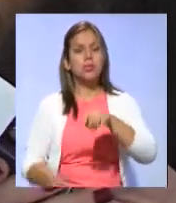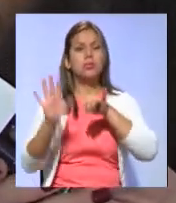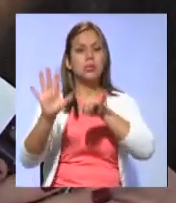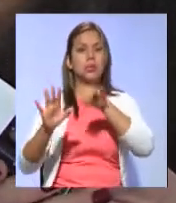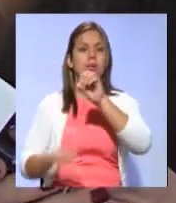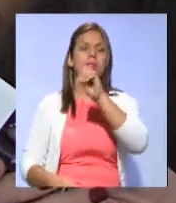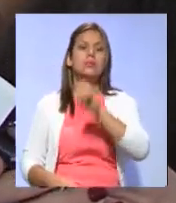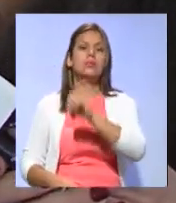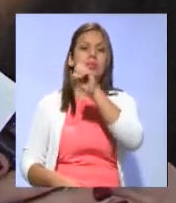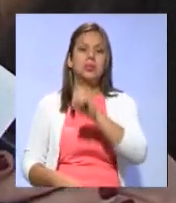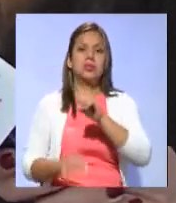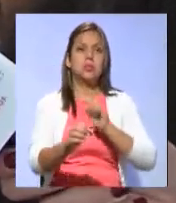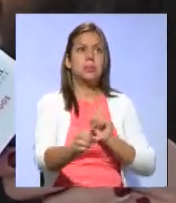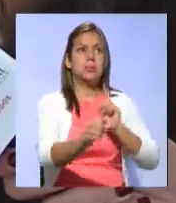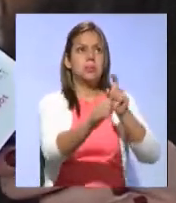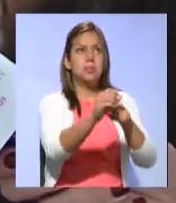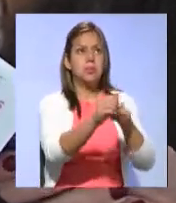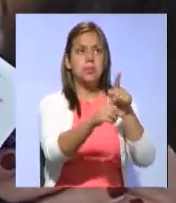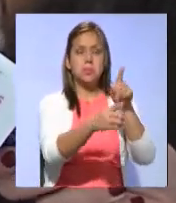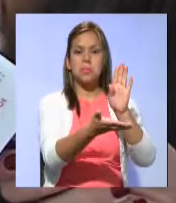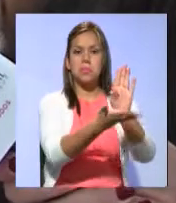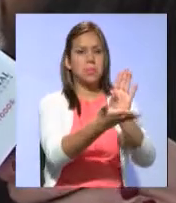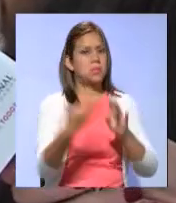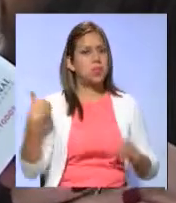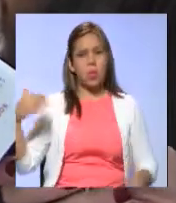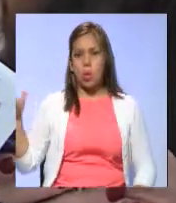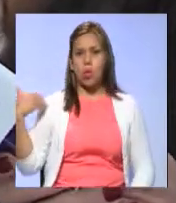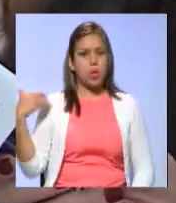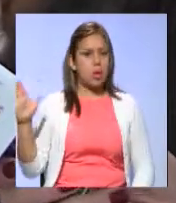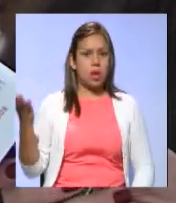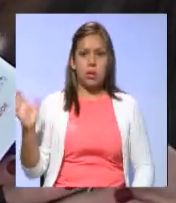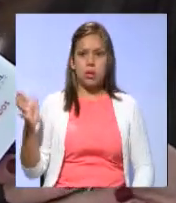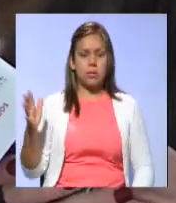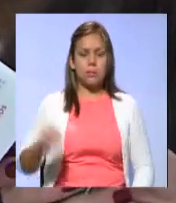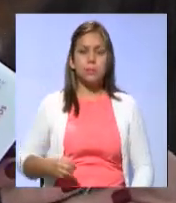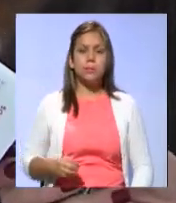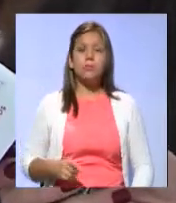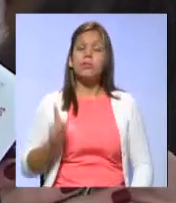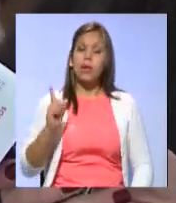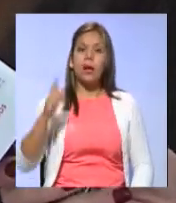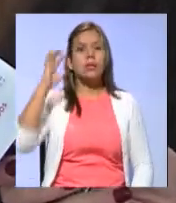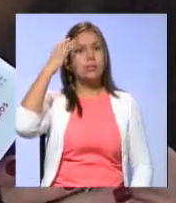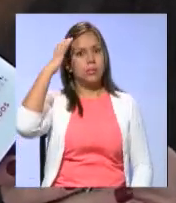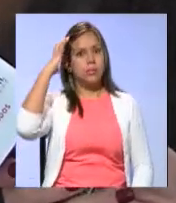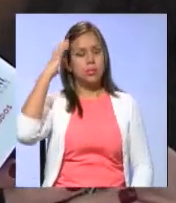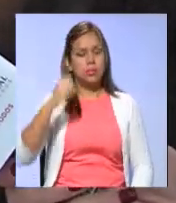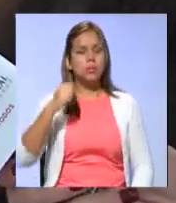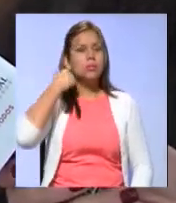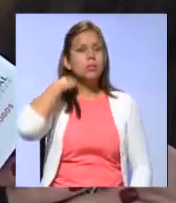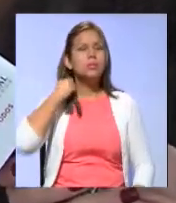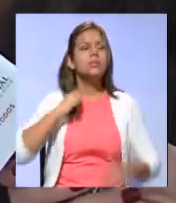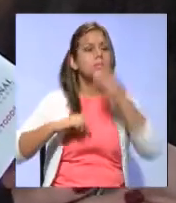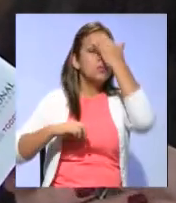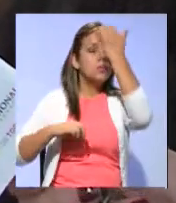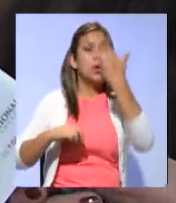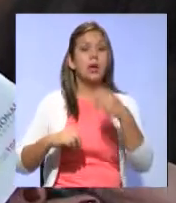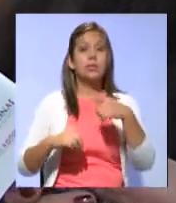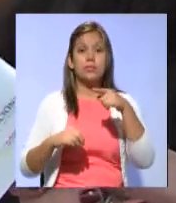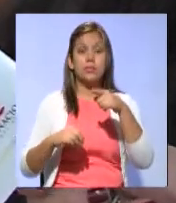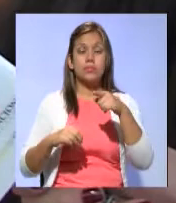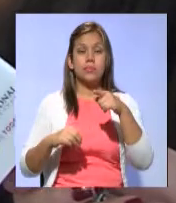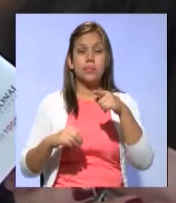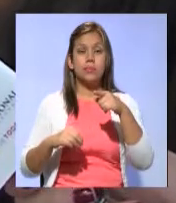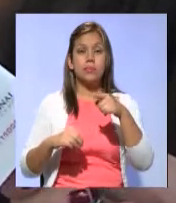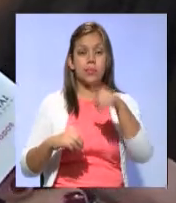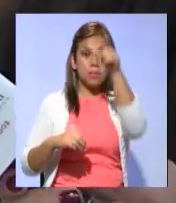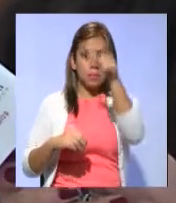57.6% no está con seguro social, no tiene seguro social, y eso nos preocupa, porque si hablamos del futuro de un